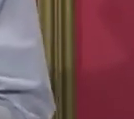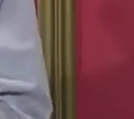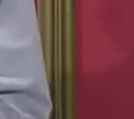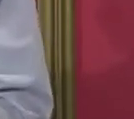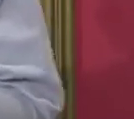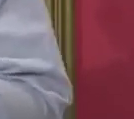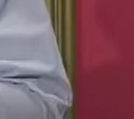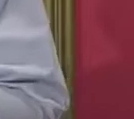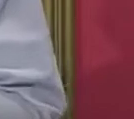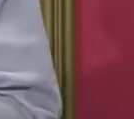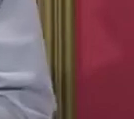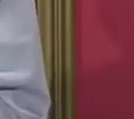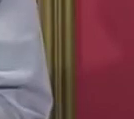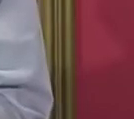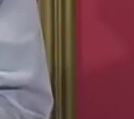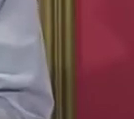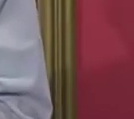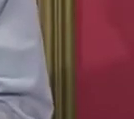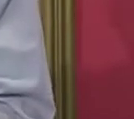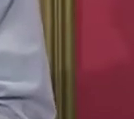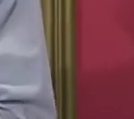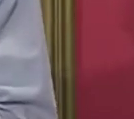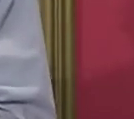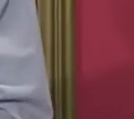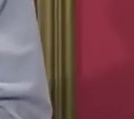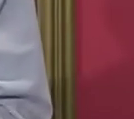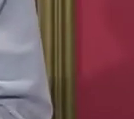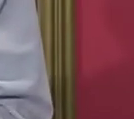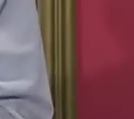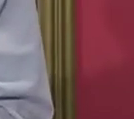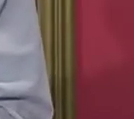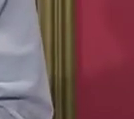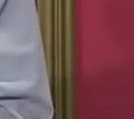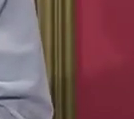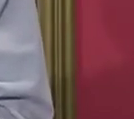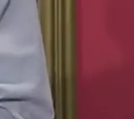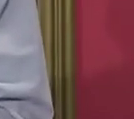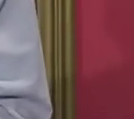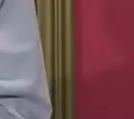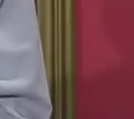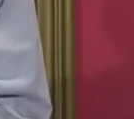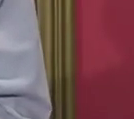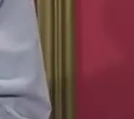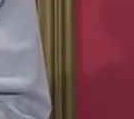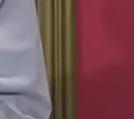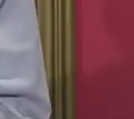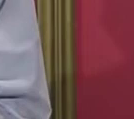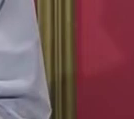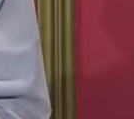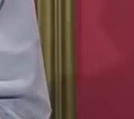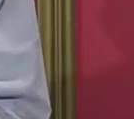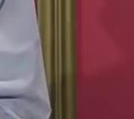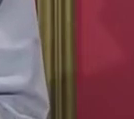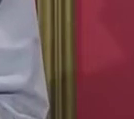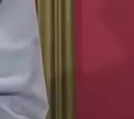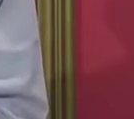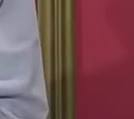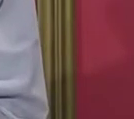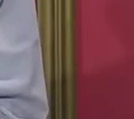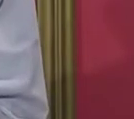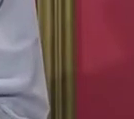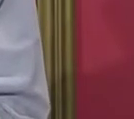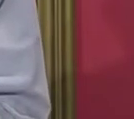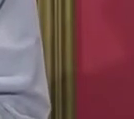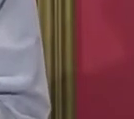el niño comenzó a tomar color, le hicimos unos exámenes. Cuando salió la doctora dijo no, que ese niño no tenía